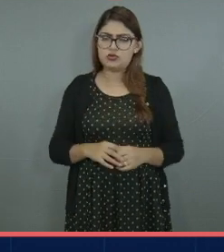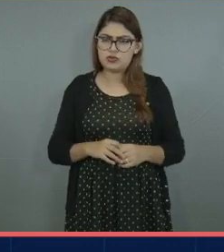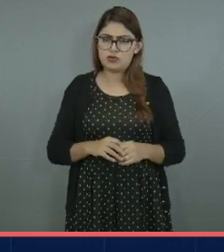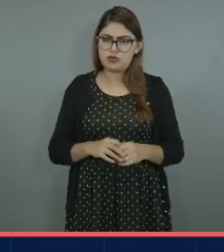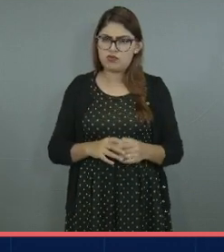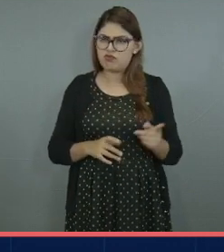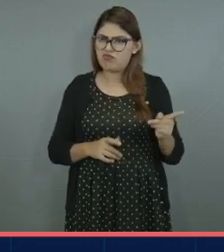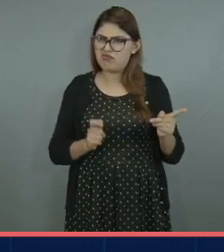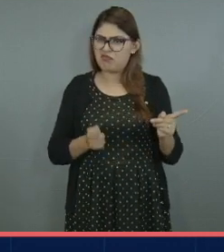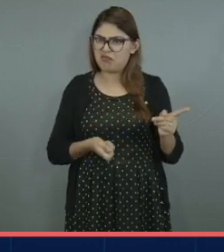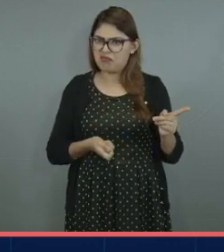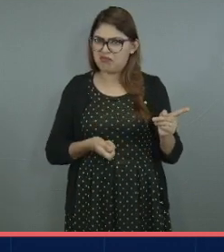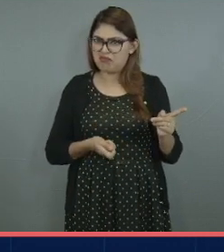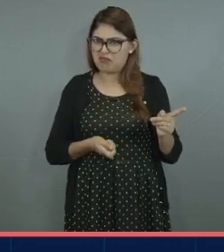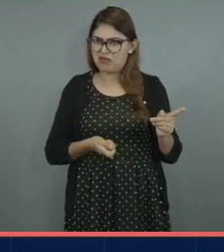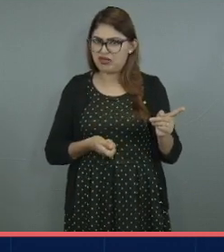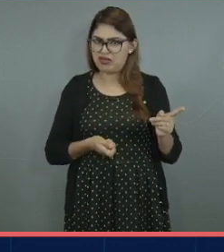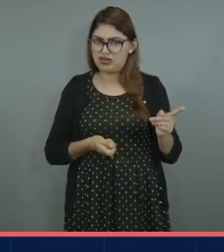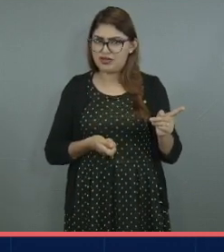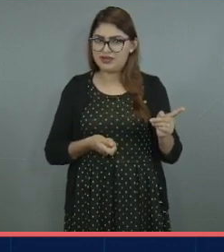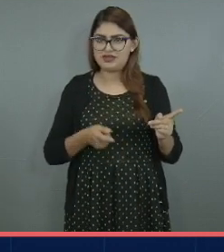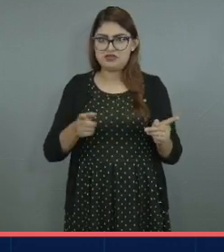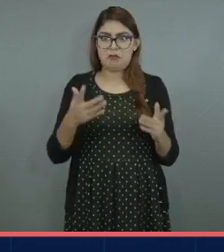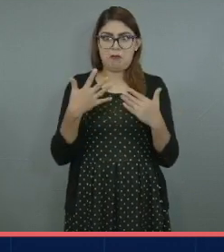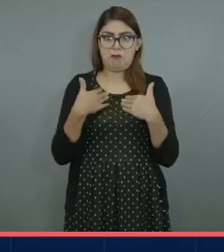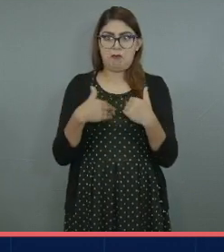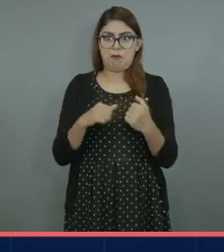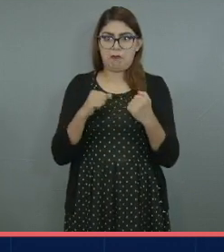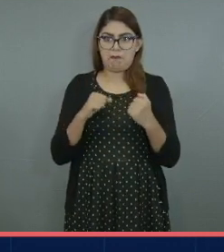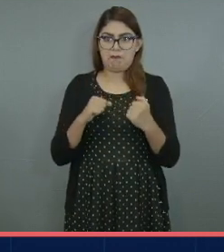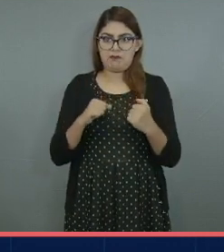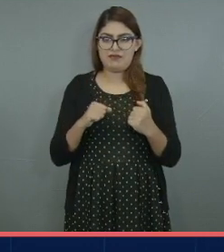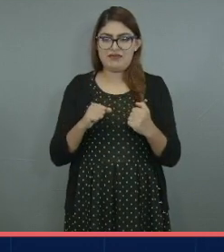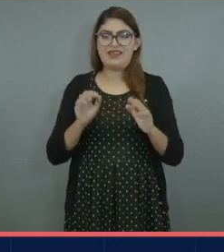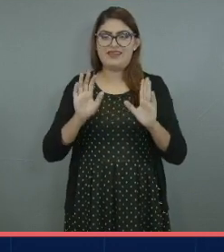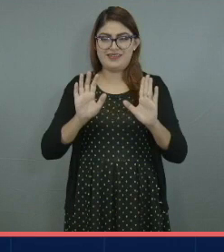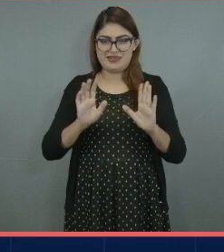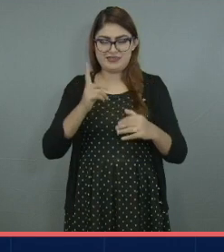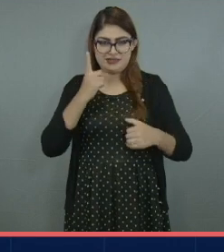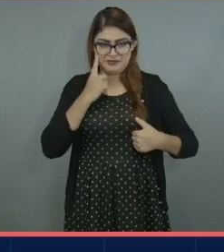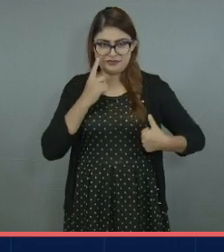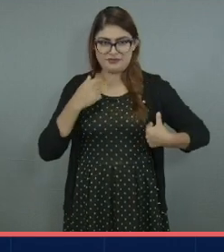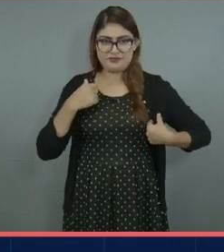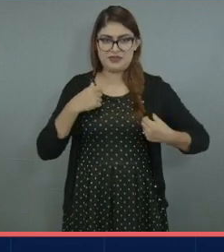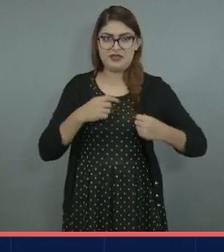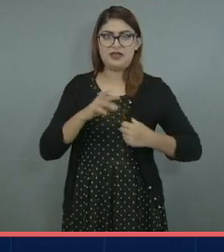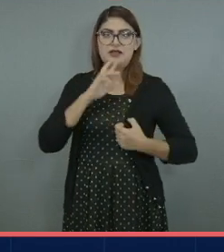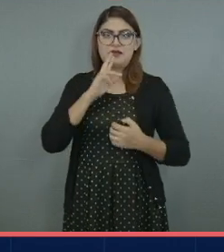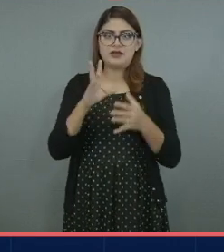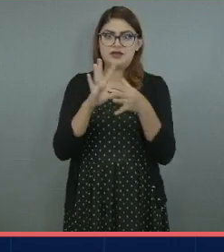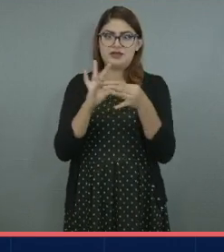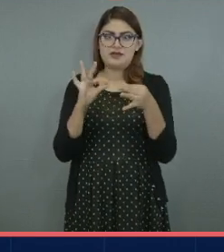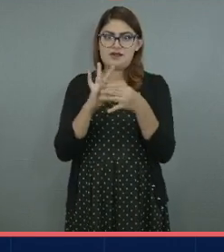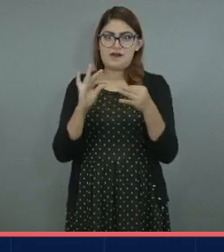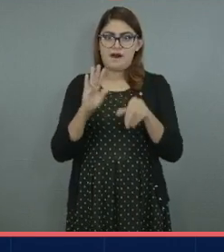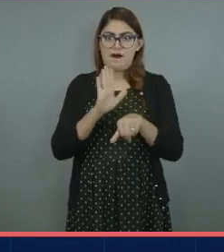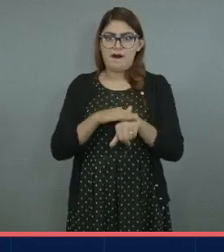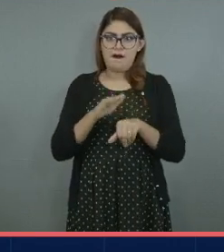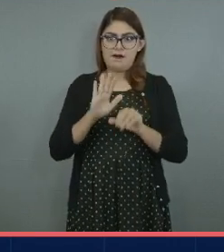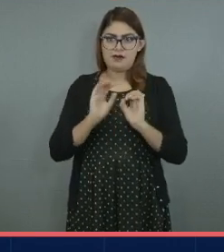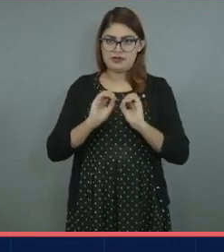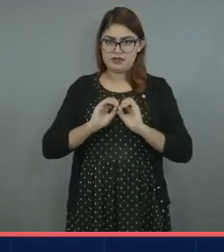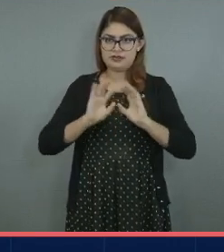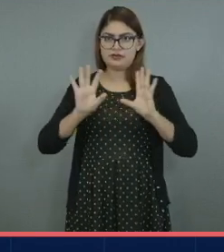¿Sabes qué? Ya sé que no me entendiste nada. ¿Qué te parece si mejor lo